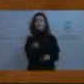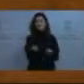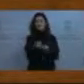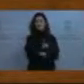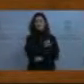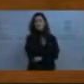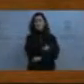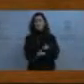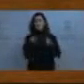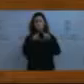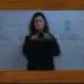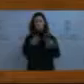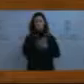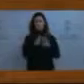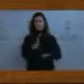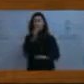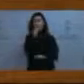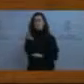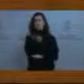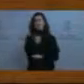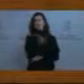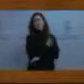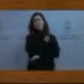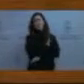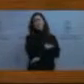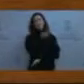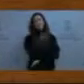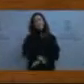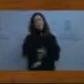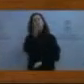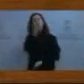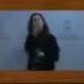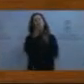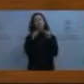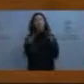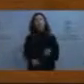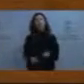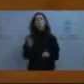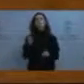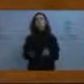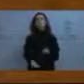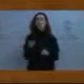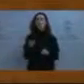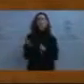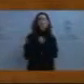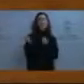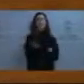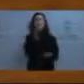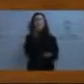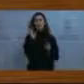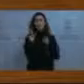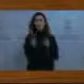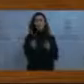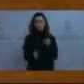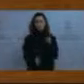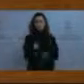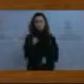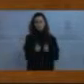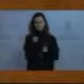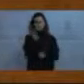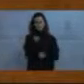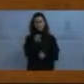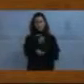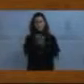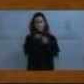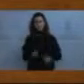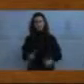me parece, la mejor deportista universitaria, lo pongo más en valor. ¿Usted sabe cuántos deportistas universitarios como tales han competido en competiciones nacionales e